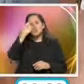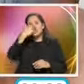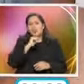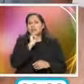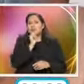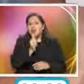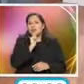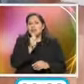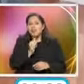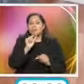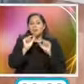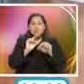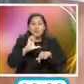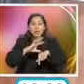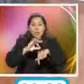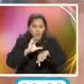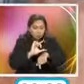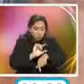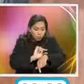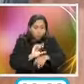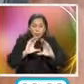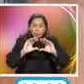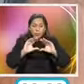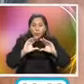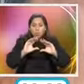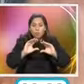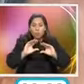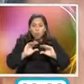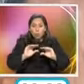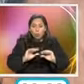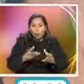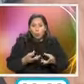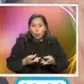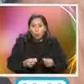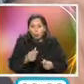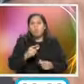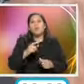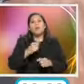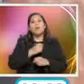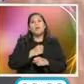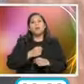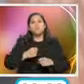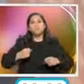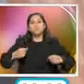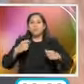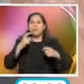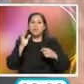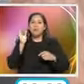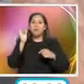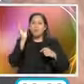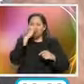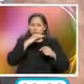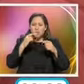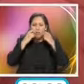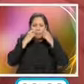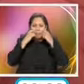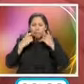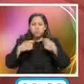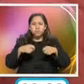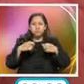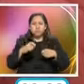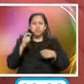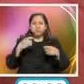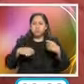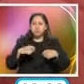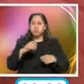a autoconsumir su músculo y entonces van a engordar más fácilmente, van a ser más flácidos o en la vida adulta van a estar padeciendo